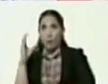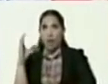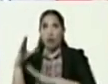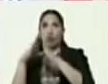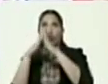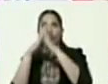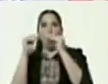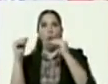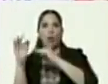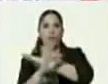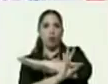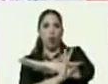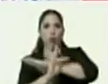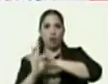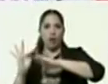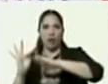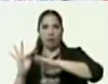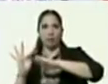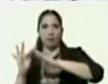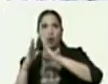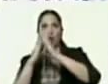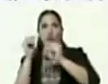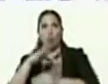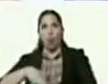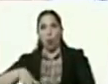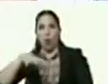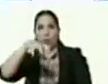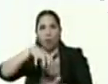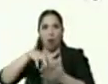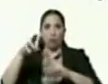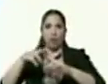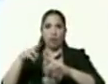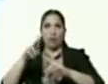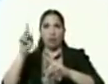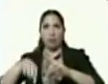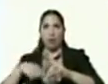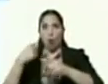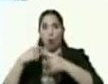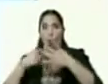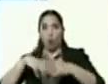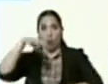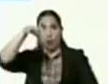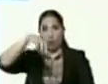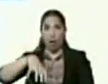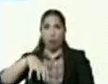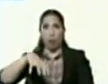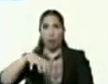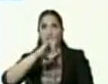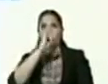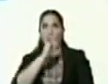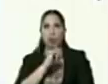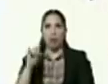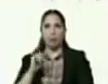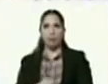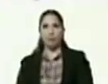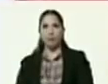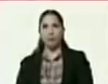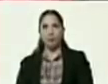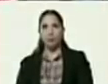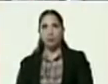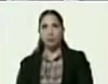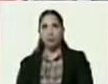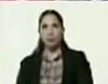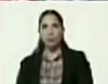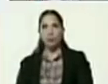la frontera es decir todo el estado Táchira y parte del estado Zulia. Ha